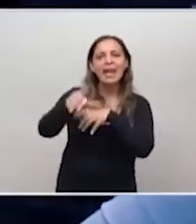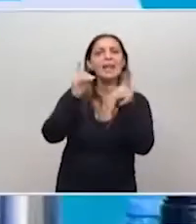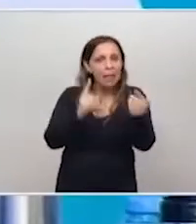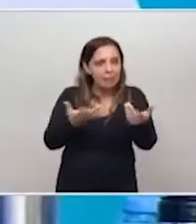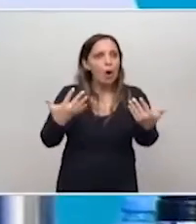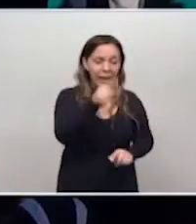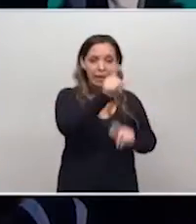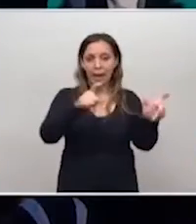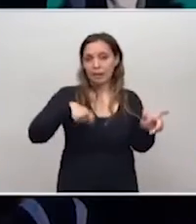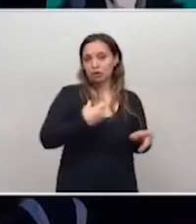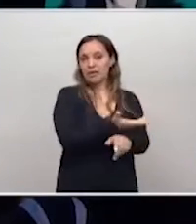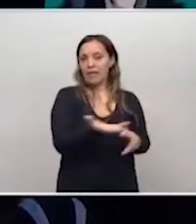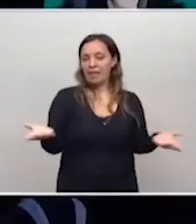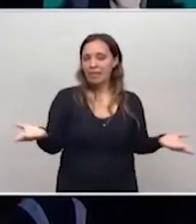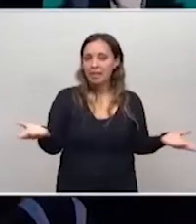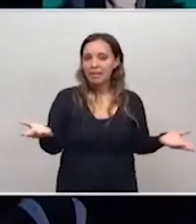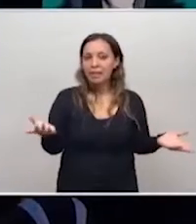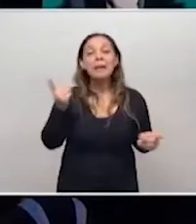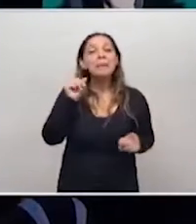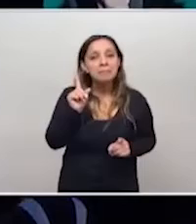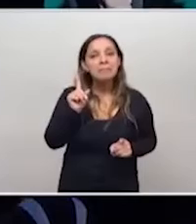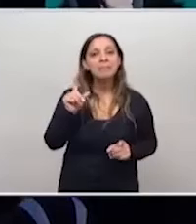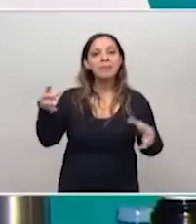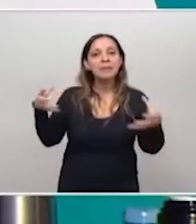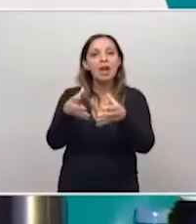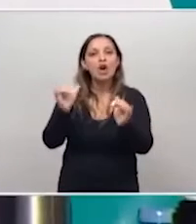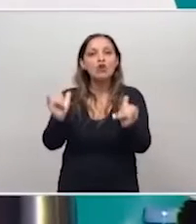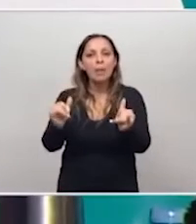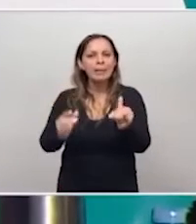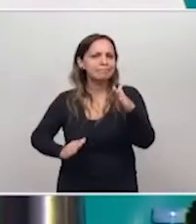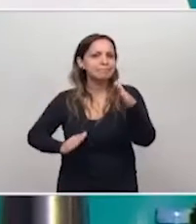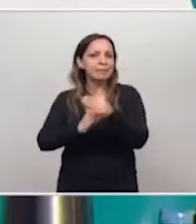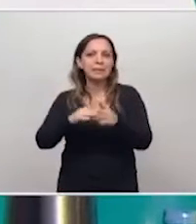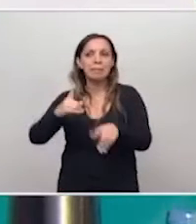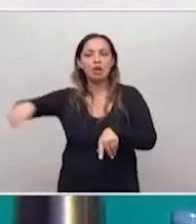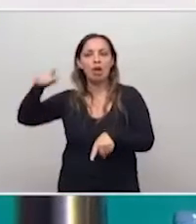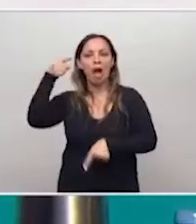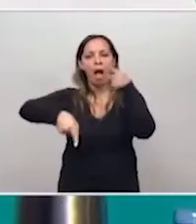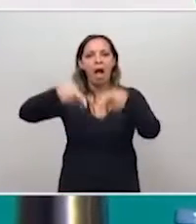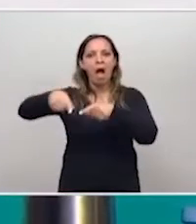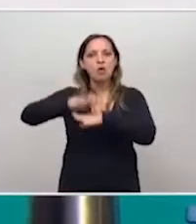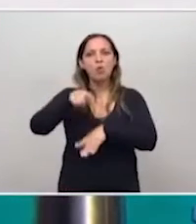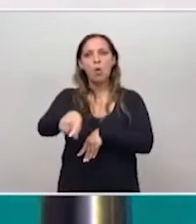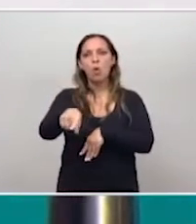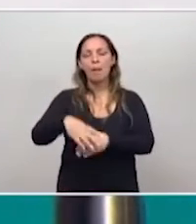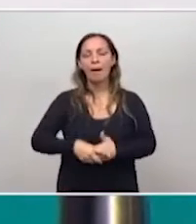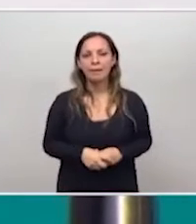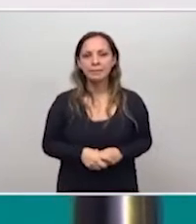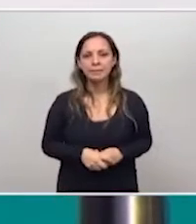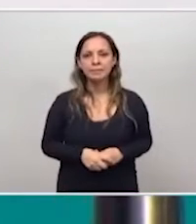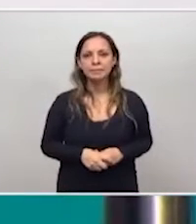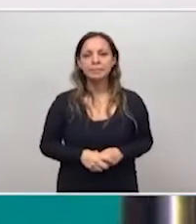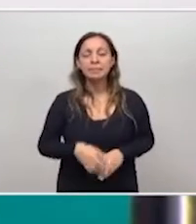claro que sacrifica. Pero los jóvenes eran las principales víctimas de esa campaña. Cuanto acto había